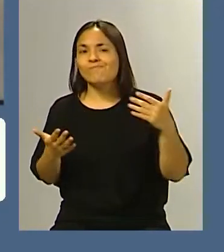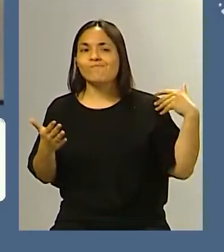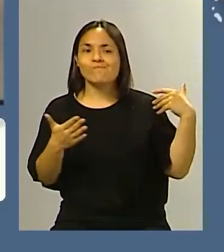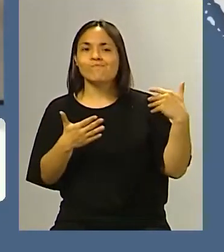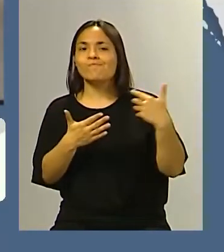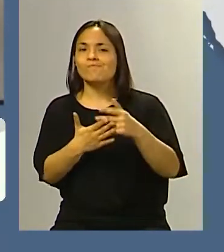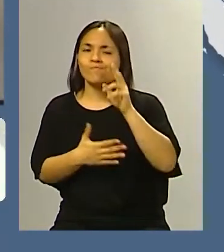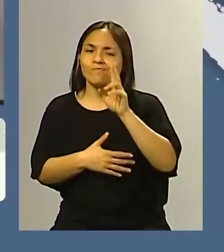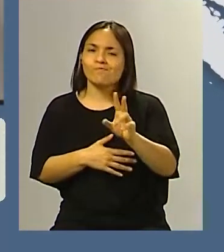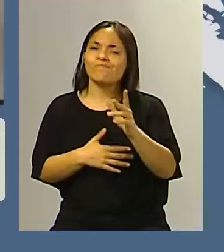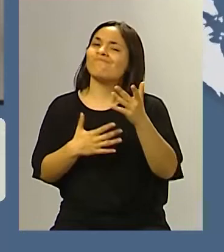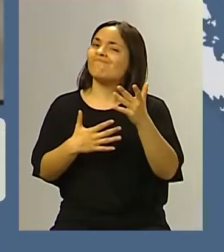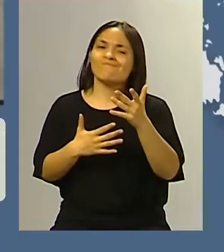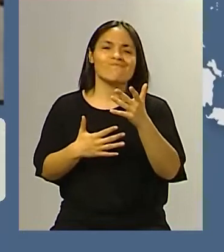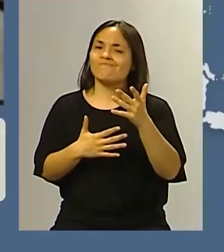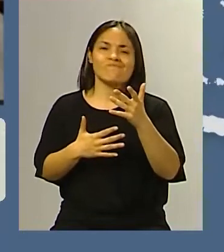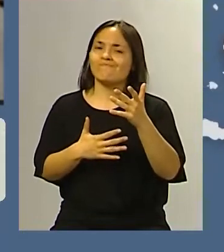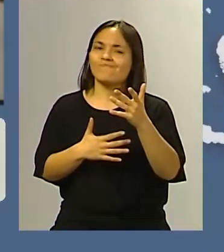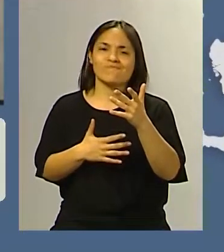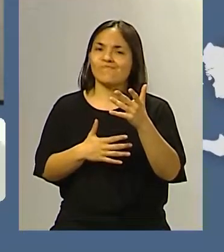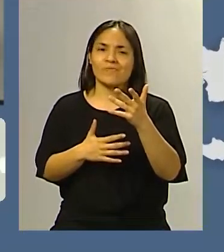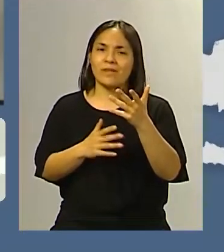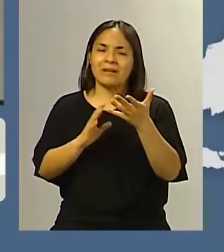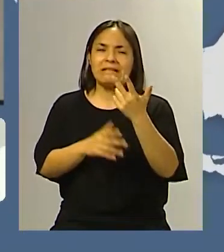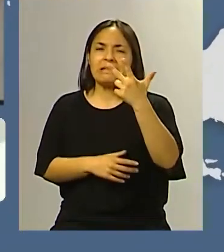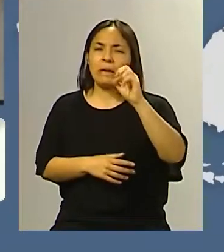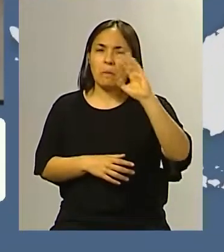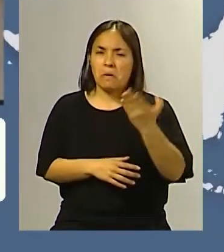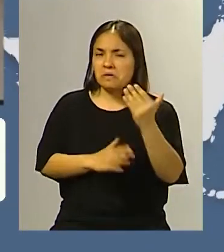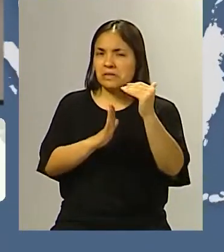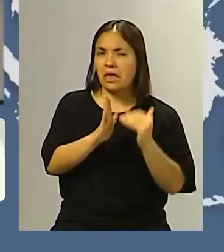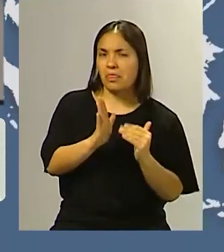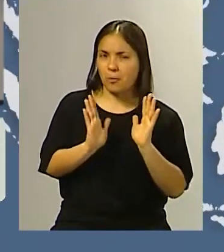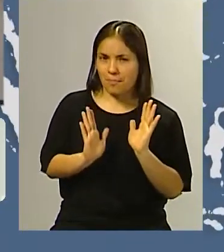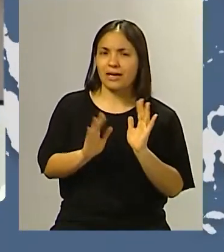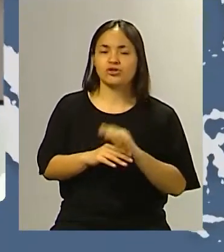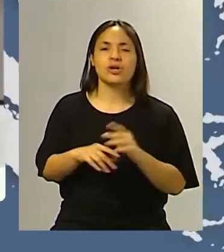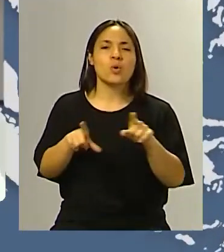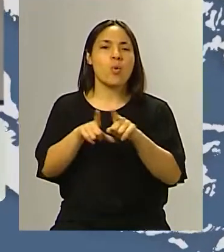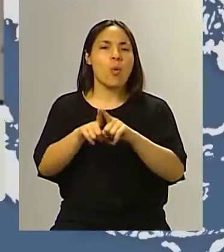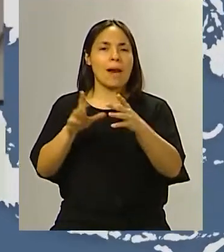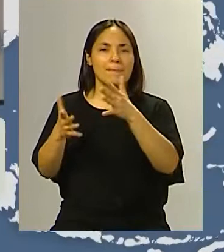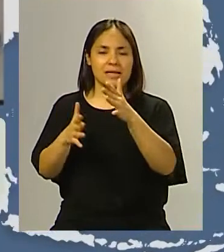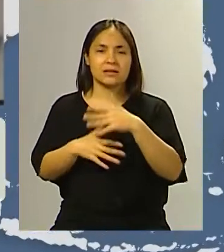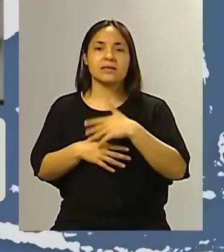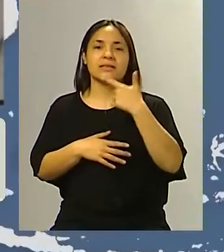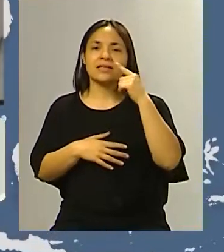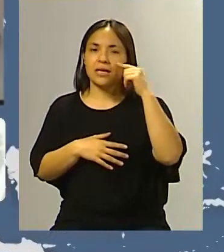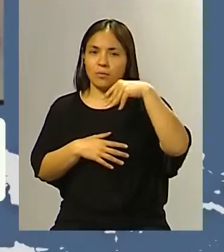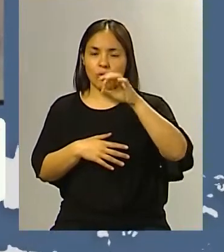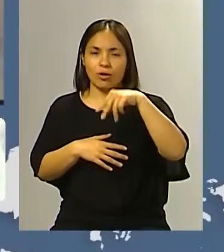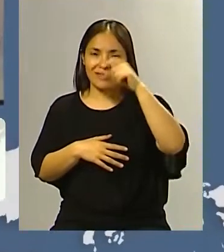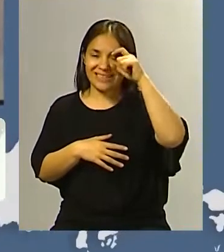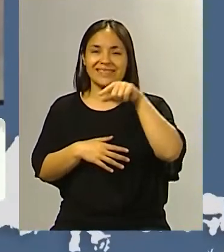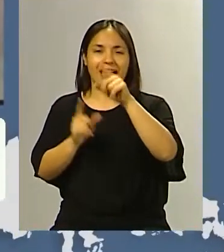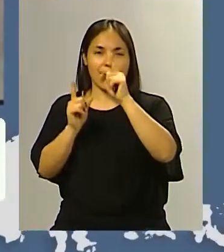que quedó con el 3% aproximadamente. Algo similar pasó con Simone Tebet,